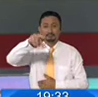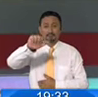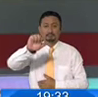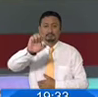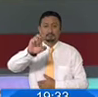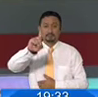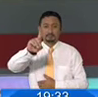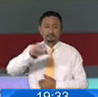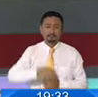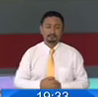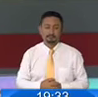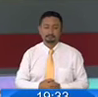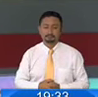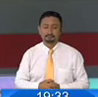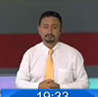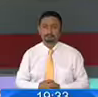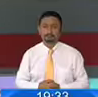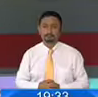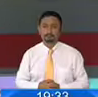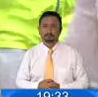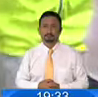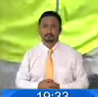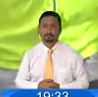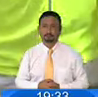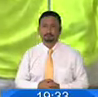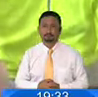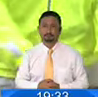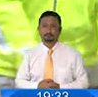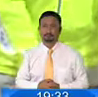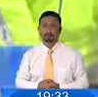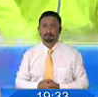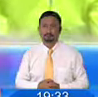Delitos contra la Vida, DINACET.